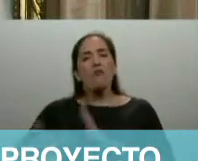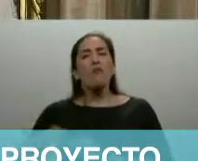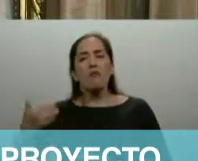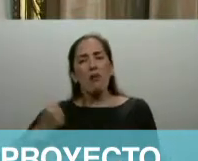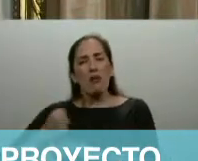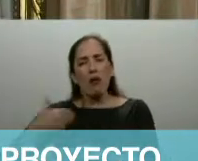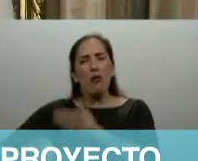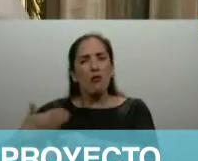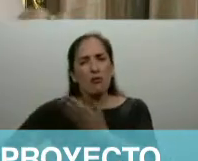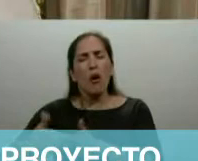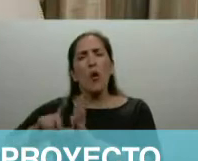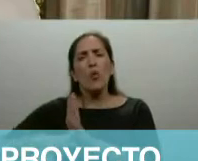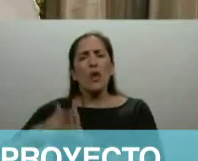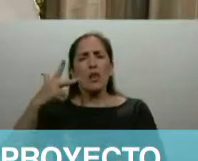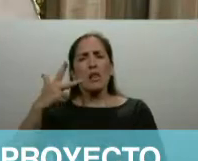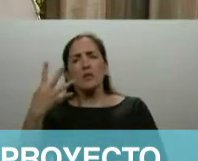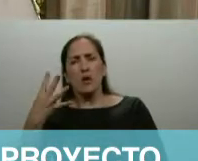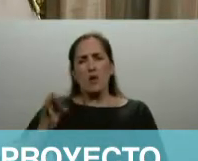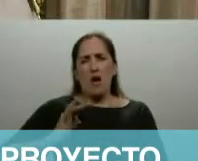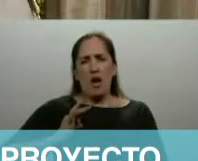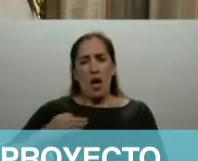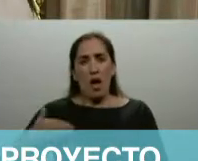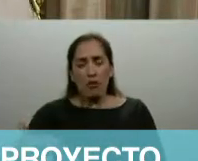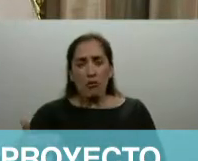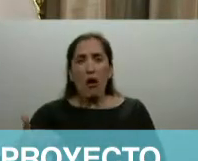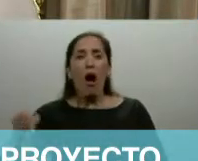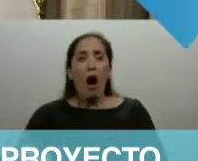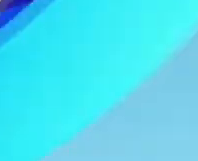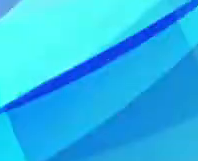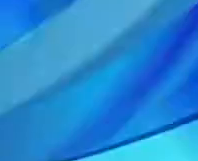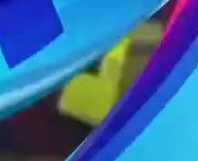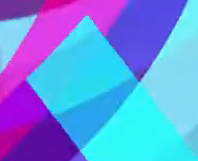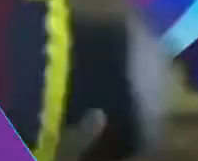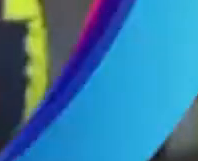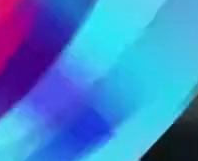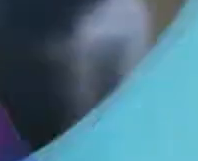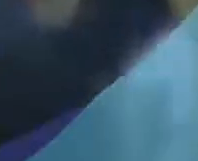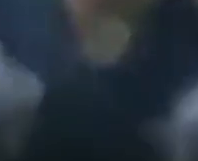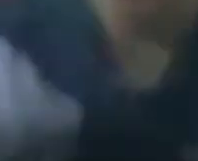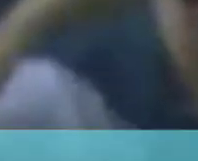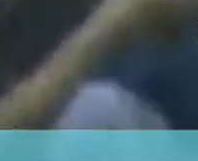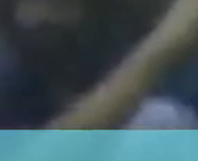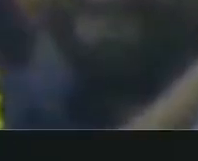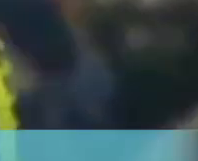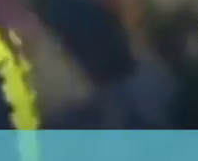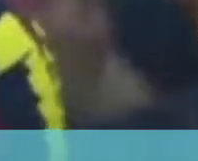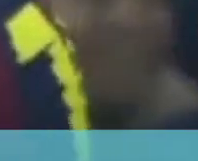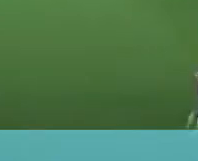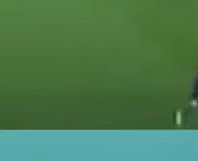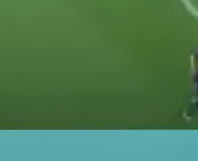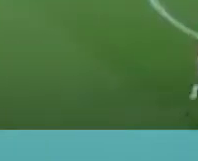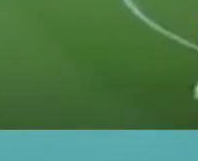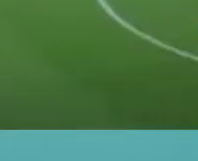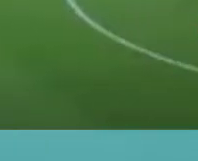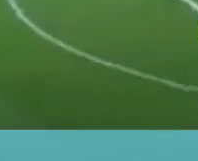Estado aseguró que se busca un código que contemple la reparación a las víctimas. Con un gol de Messi, Barcelona venció 3-1 al